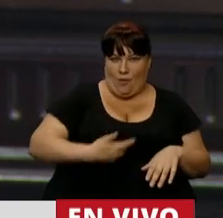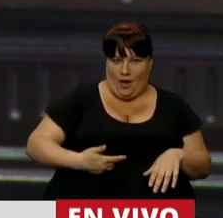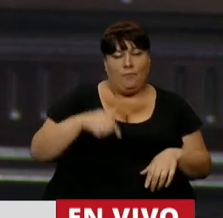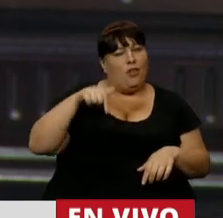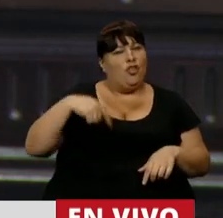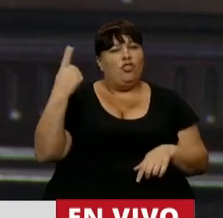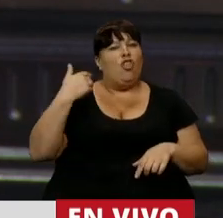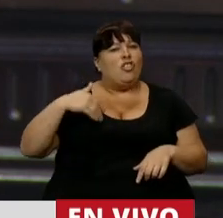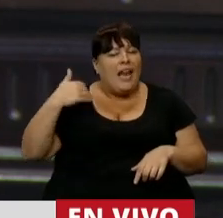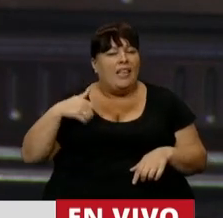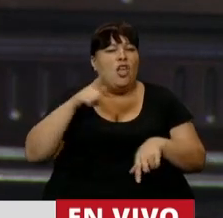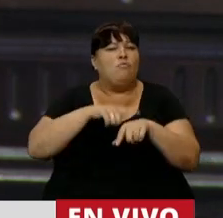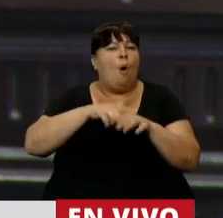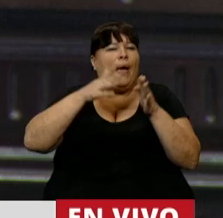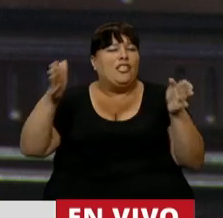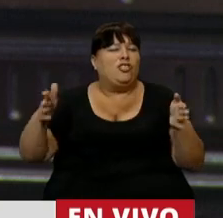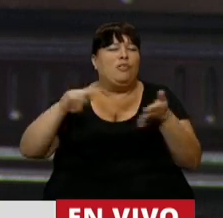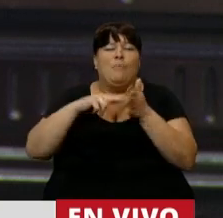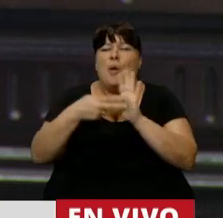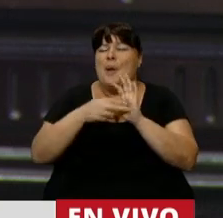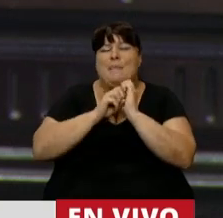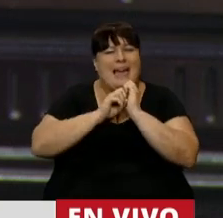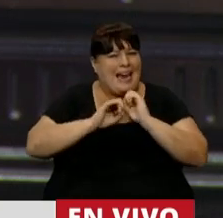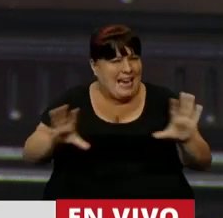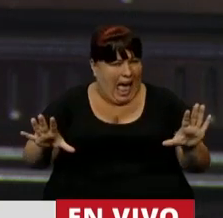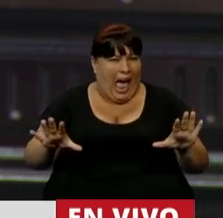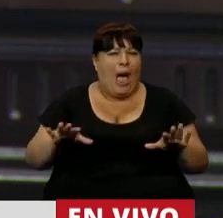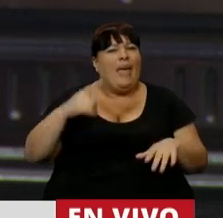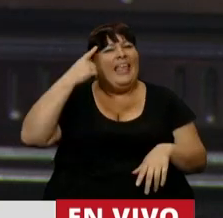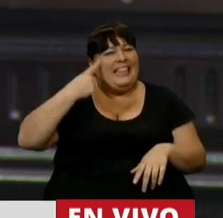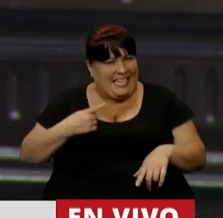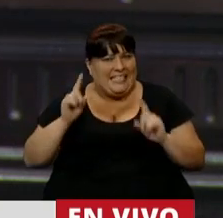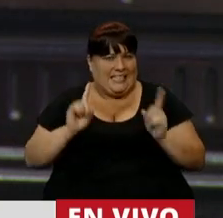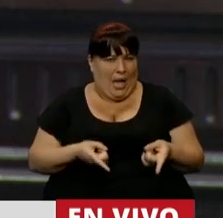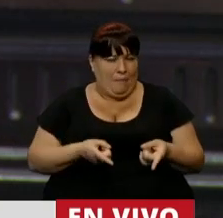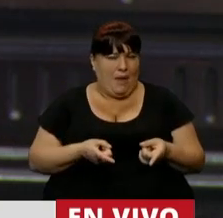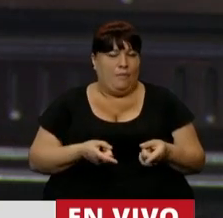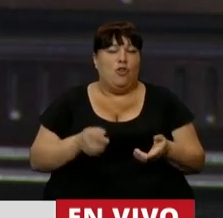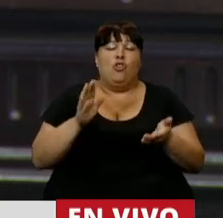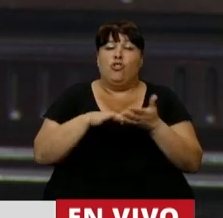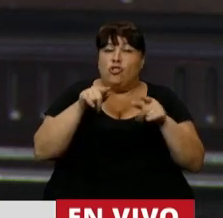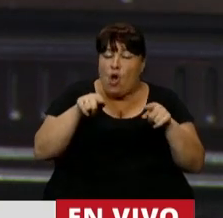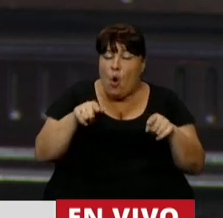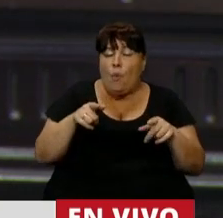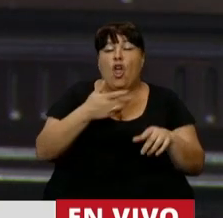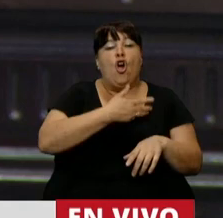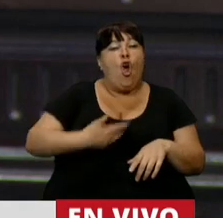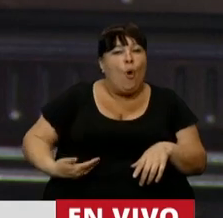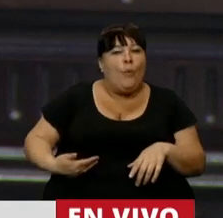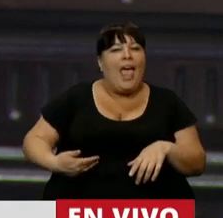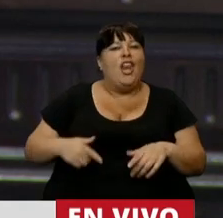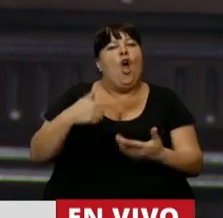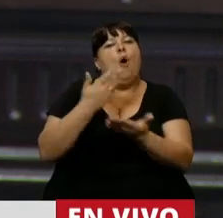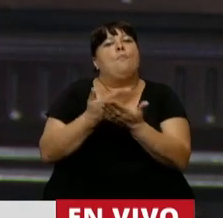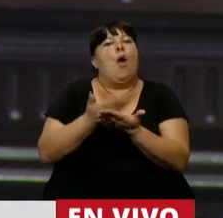los argentinos estamos atravesando una crisis muy profunda y muy triste. Y frente a esto, el gobierno nos